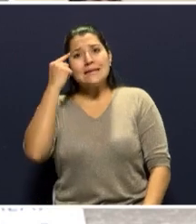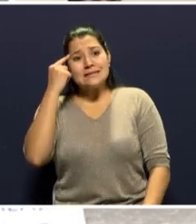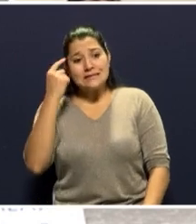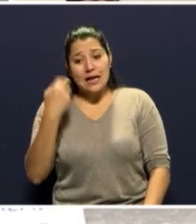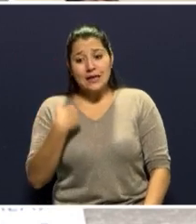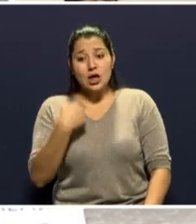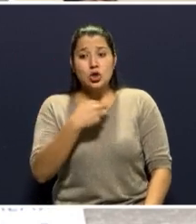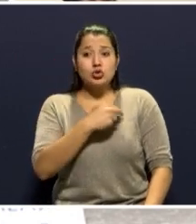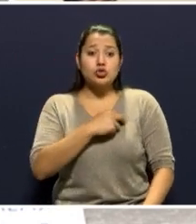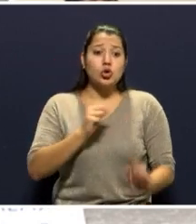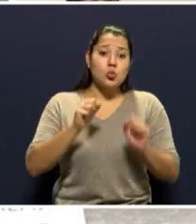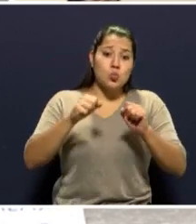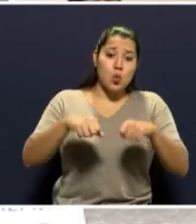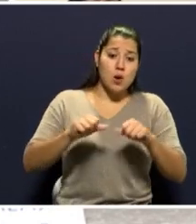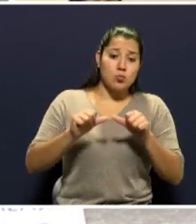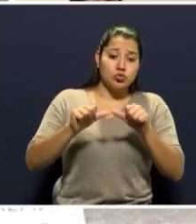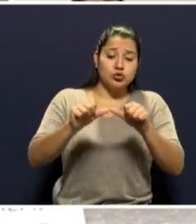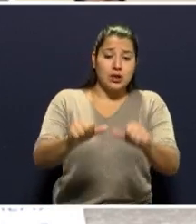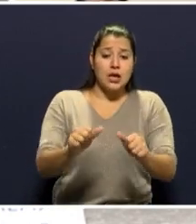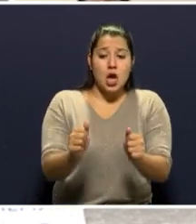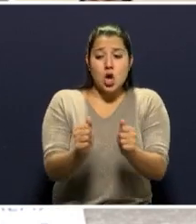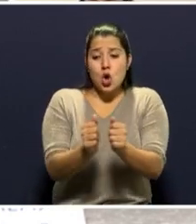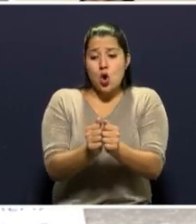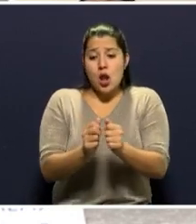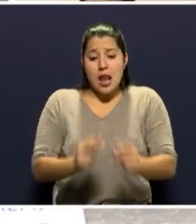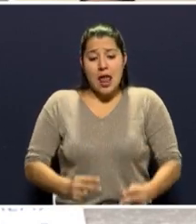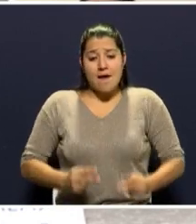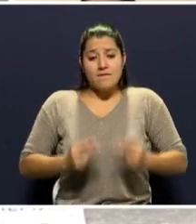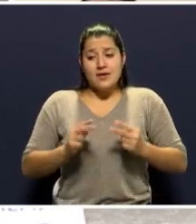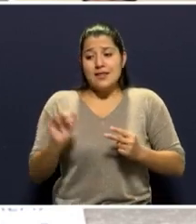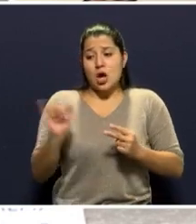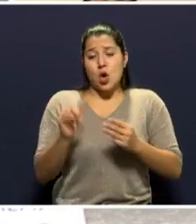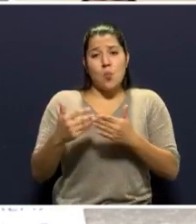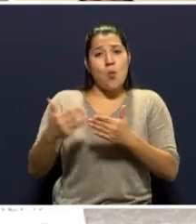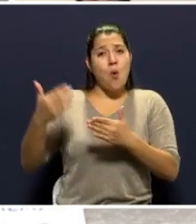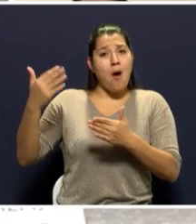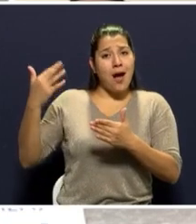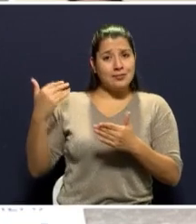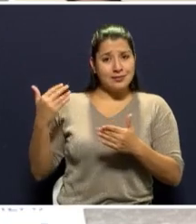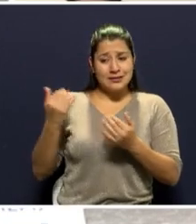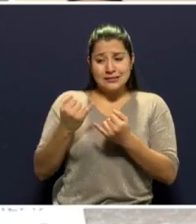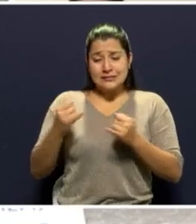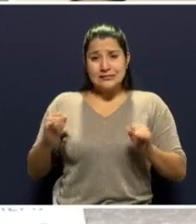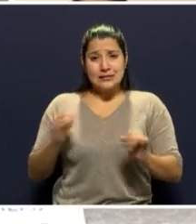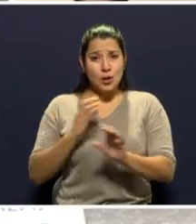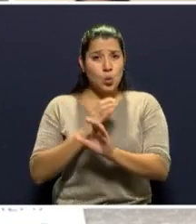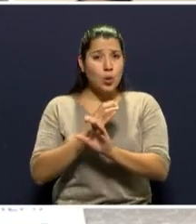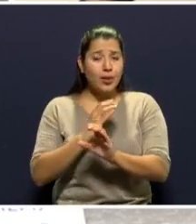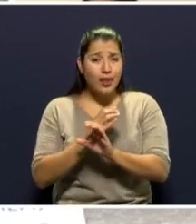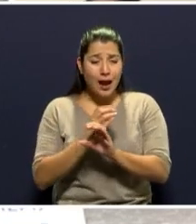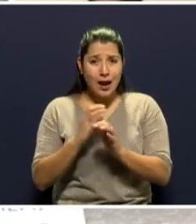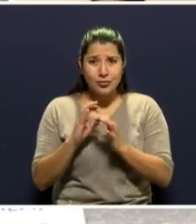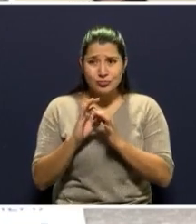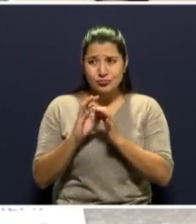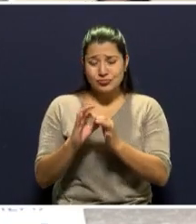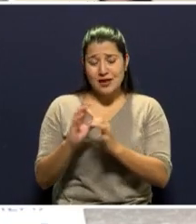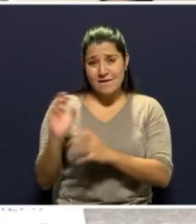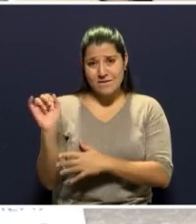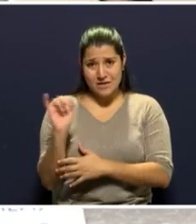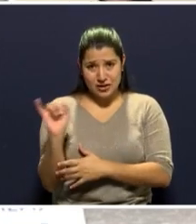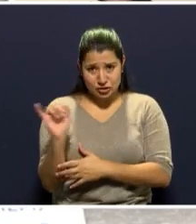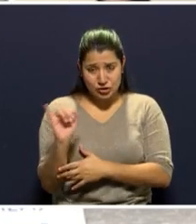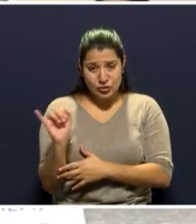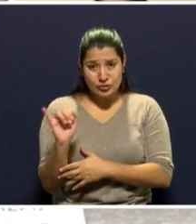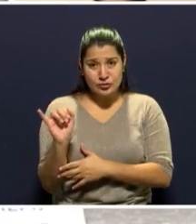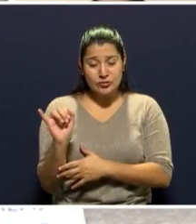asumir la vida con la forma no cuidadosa, eventualmente con respecto a las infecciones respiratorias, en como la hemos